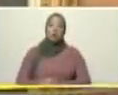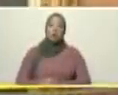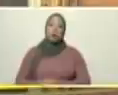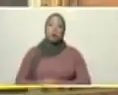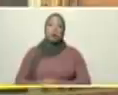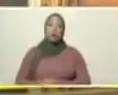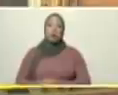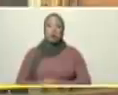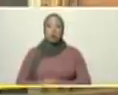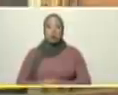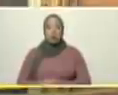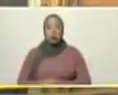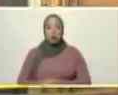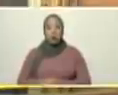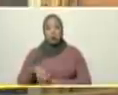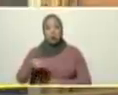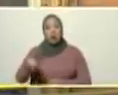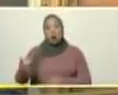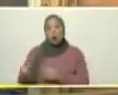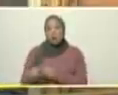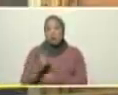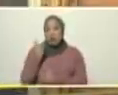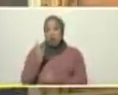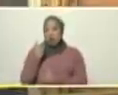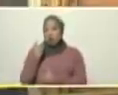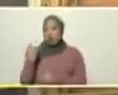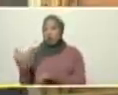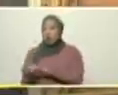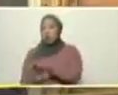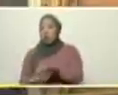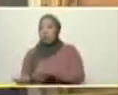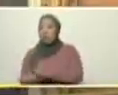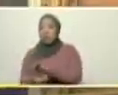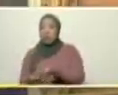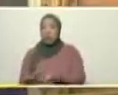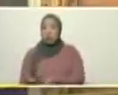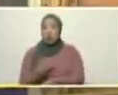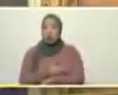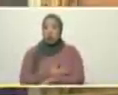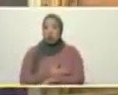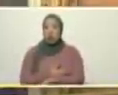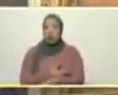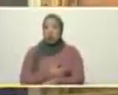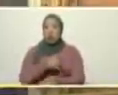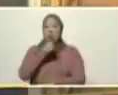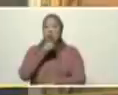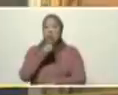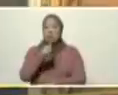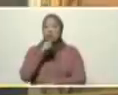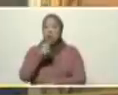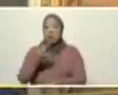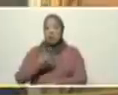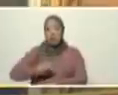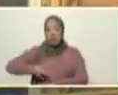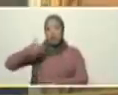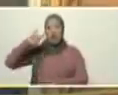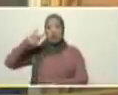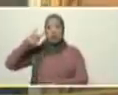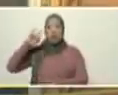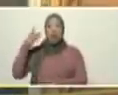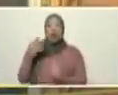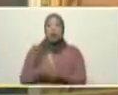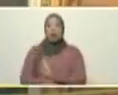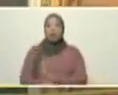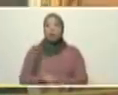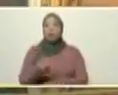Hoy pudiéramos llamar el falso positivo que se montó, el fake news que se montó, la operación de